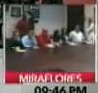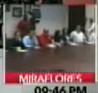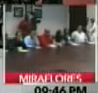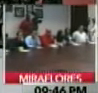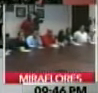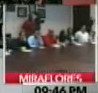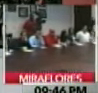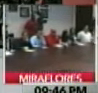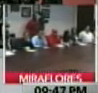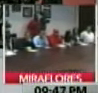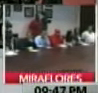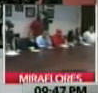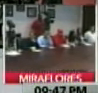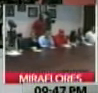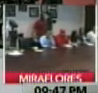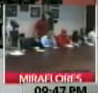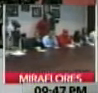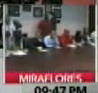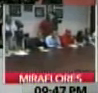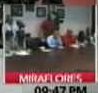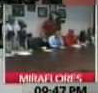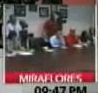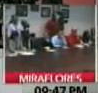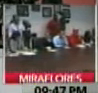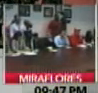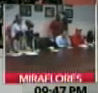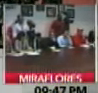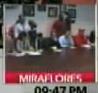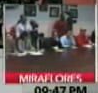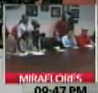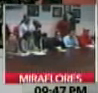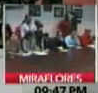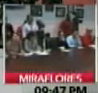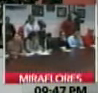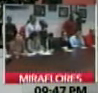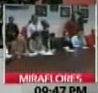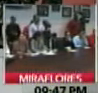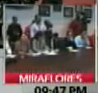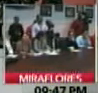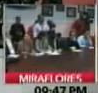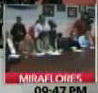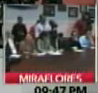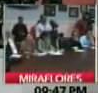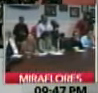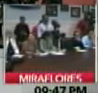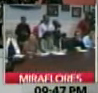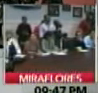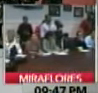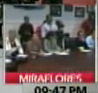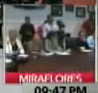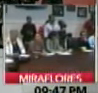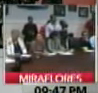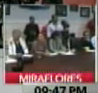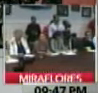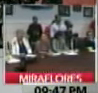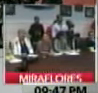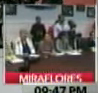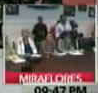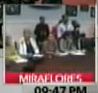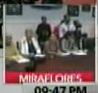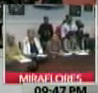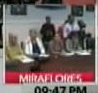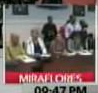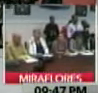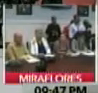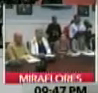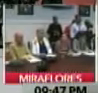porque ustedes la tenían para el jueves. Para el jueves. Tanto que así lo declara por ahí en un acto Richard Blanco.